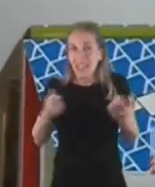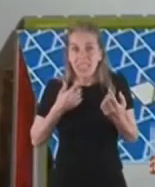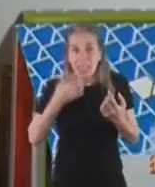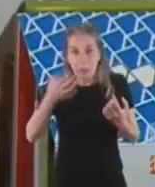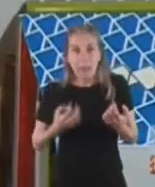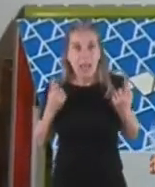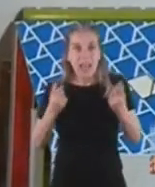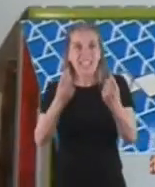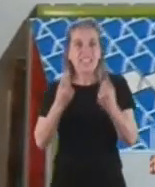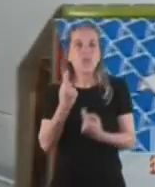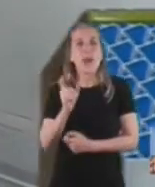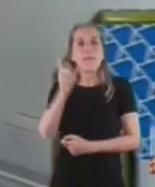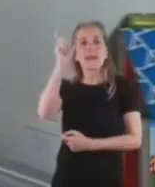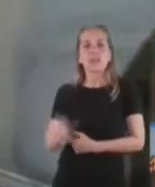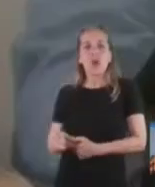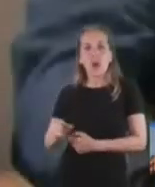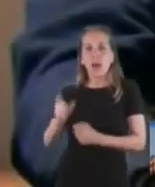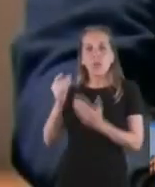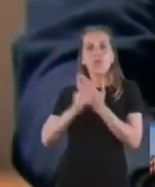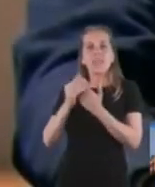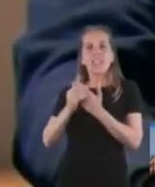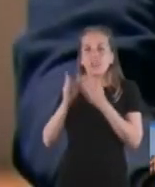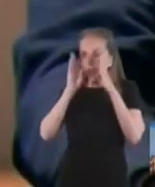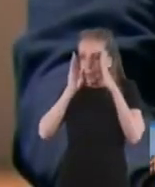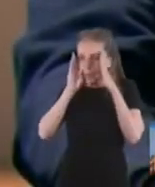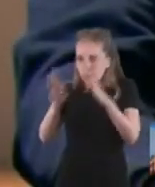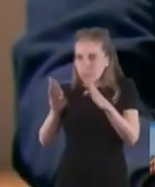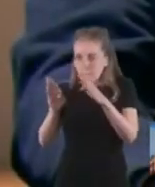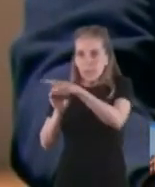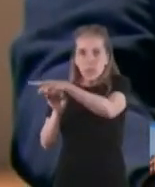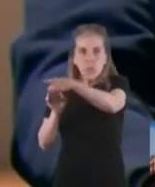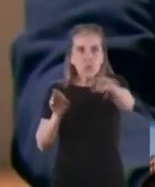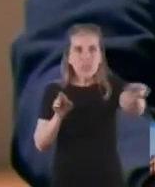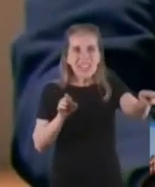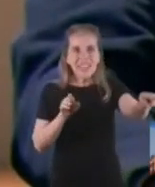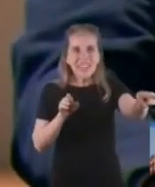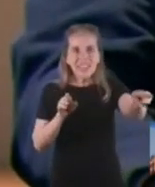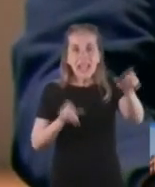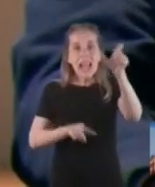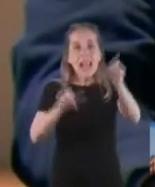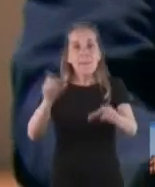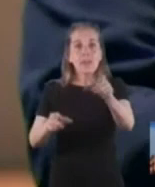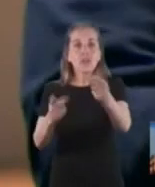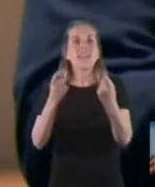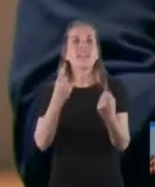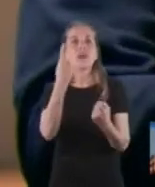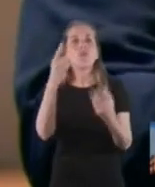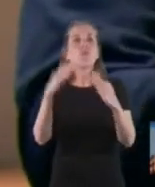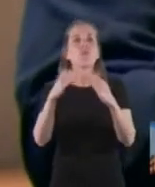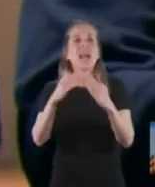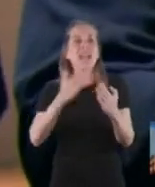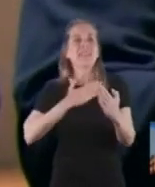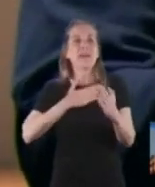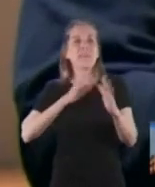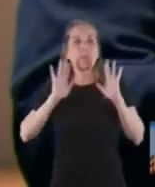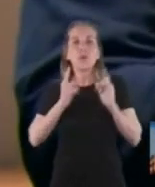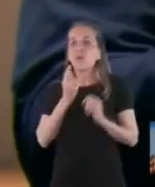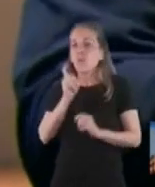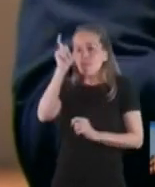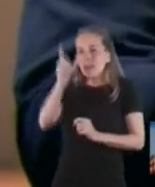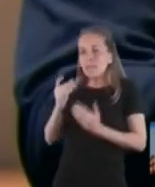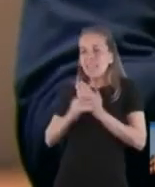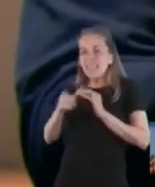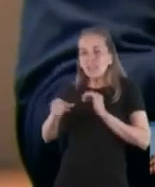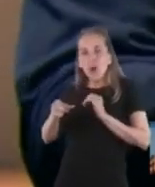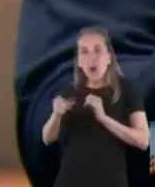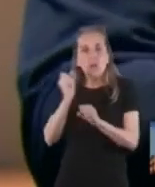Necesitábamos una persona que solo piense en ustedes, en los que están necesitando una casa para vivir dignamente. Que trabaje